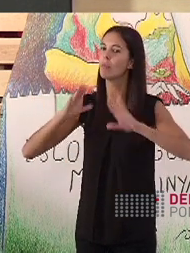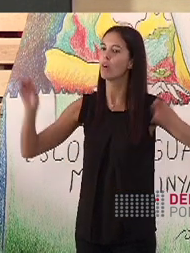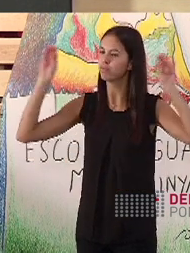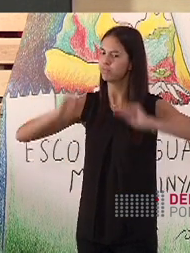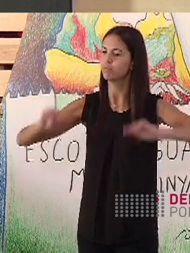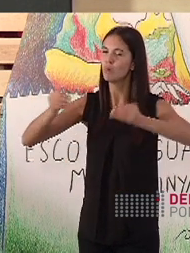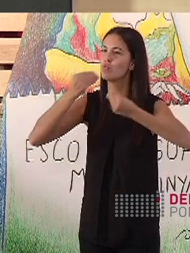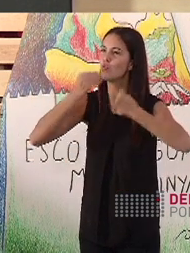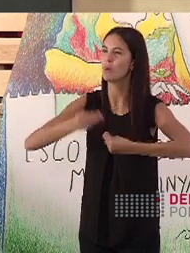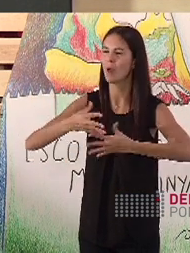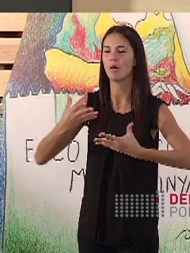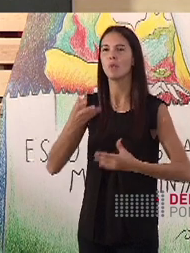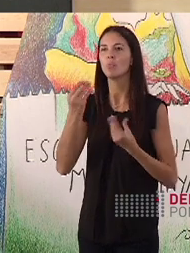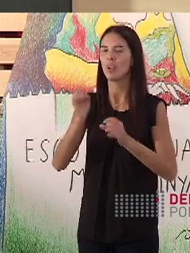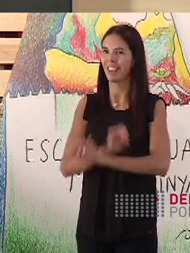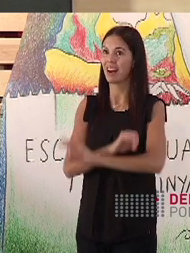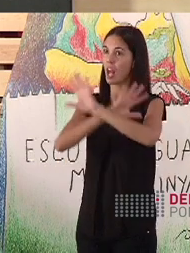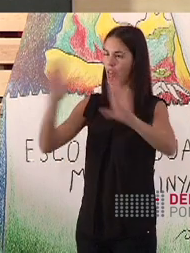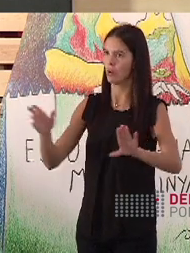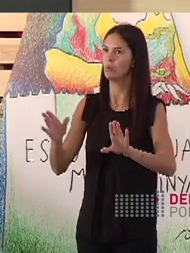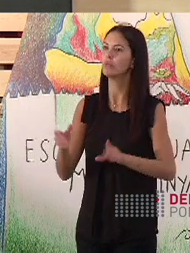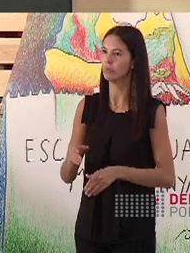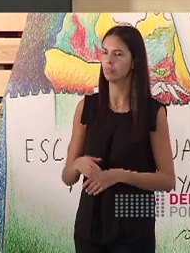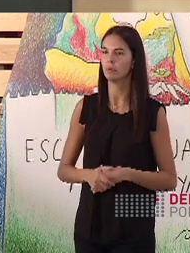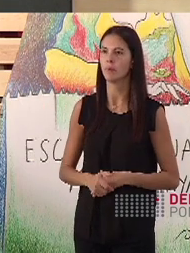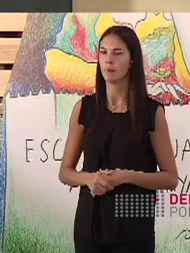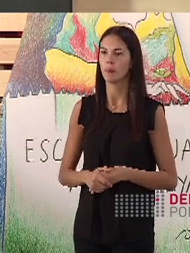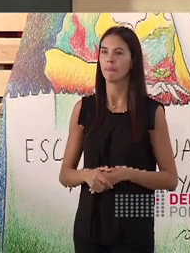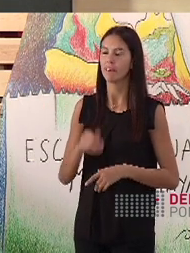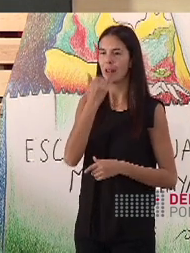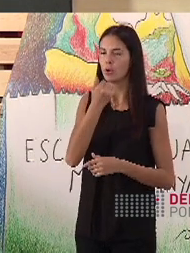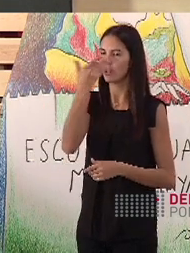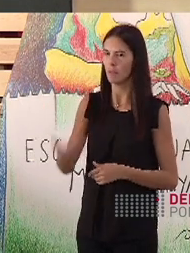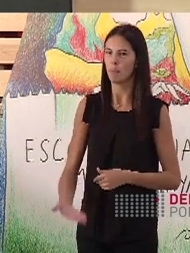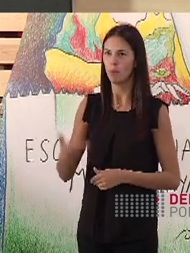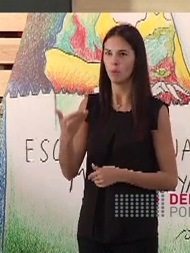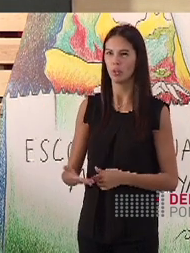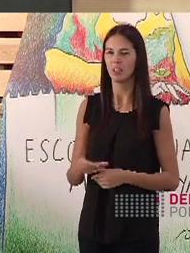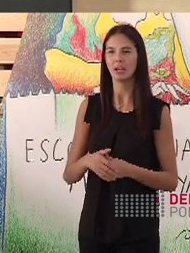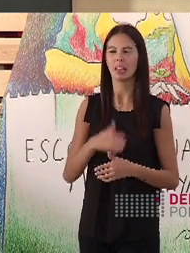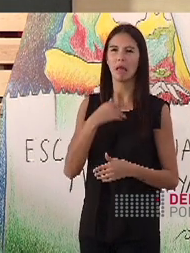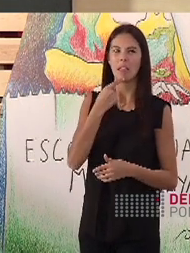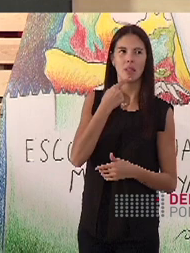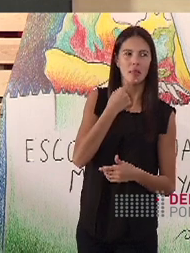formadas y muy radicales, que yo creo que eso es lo que nos diferencia ahora, ¿no? Que, sí, que